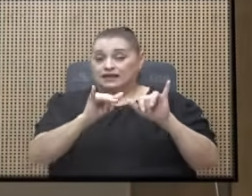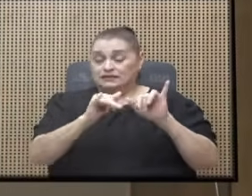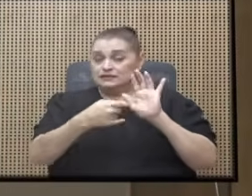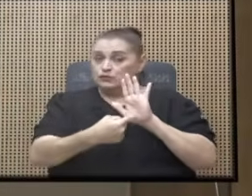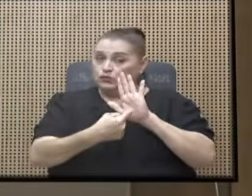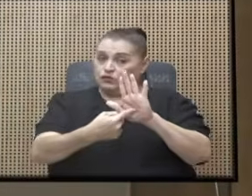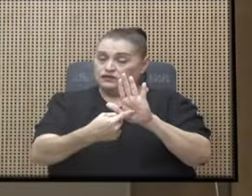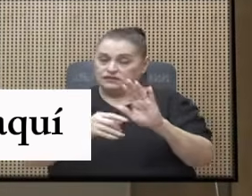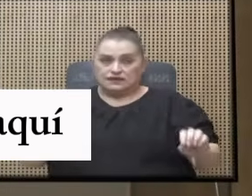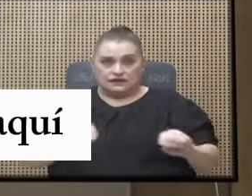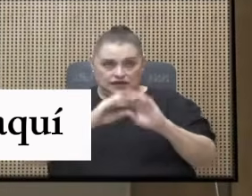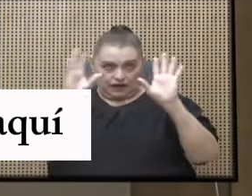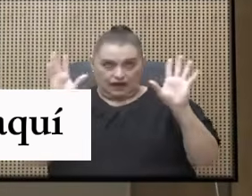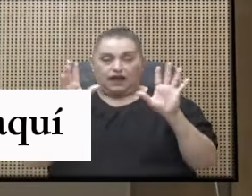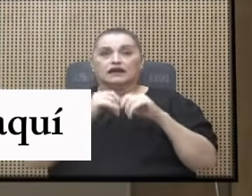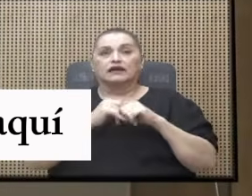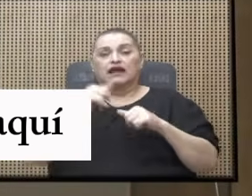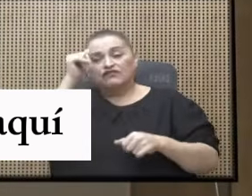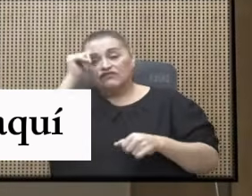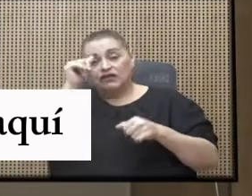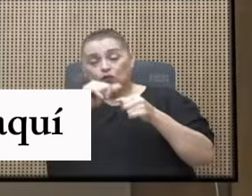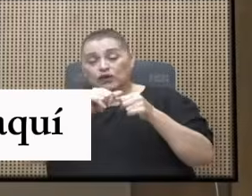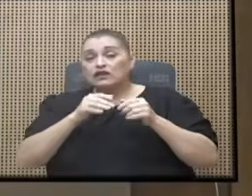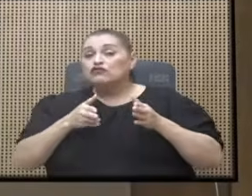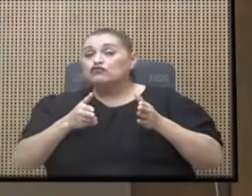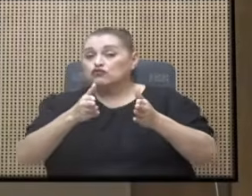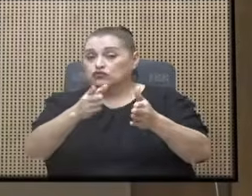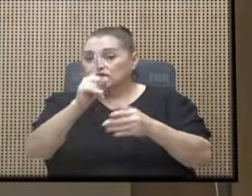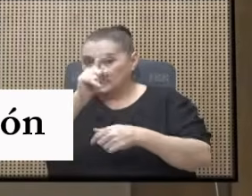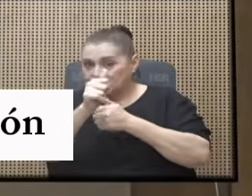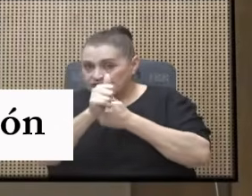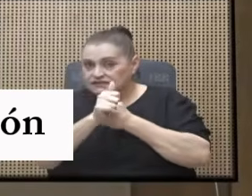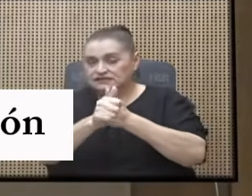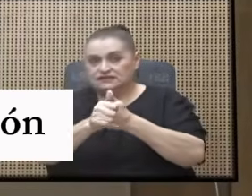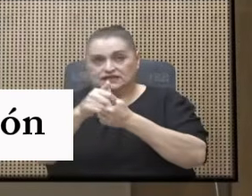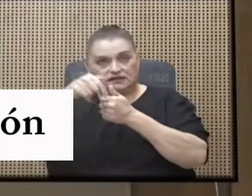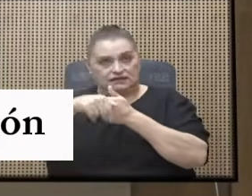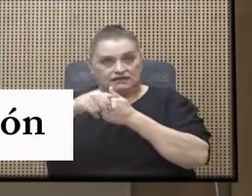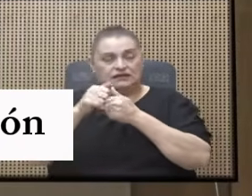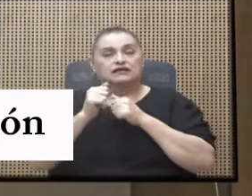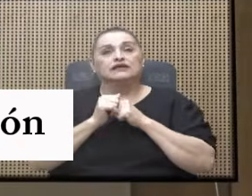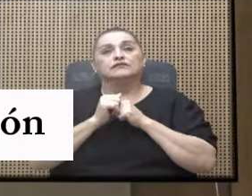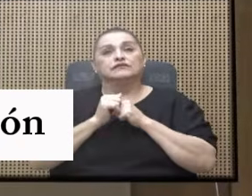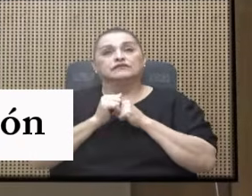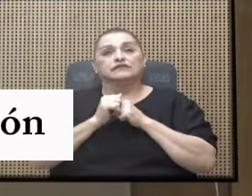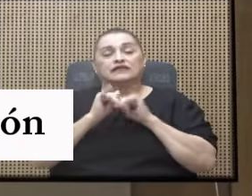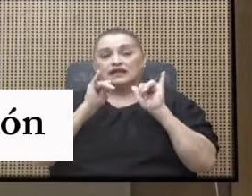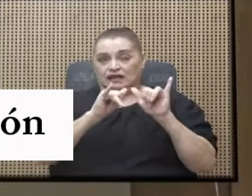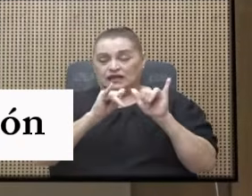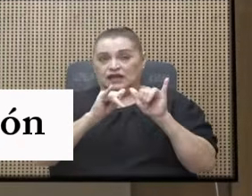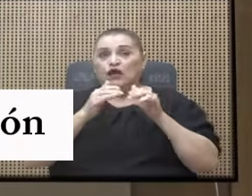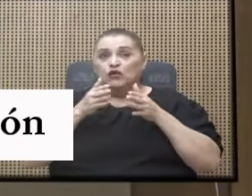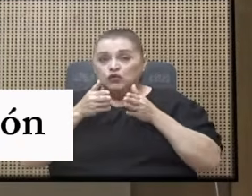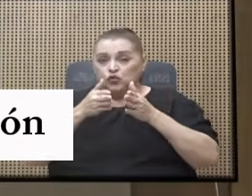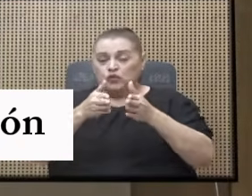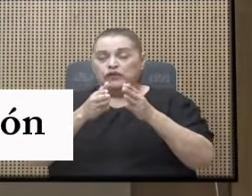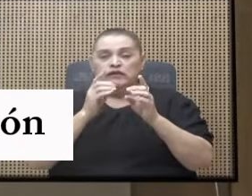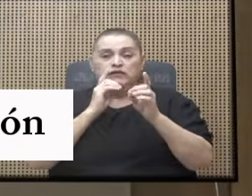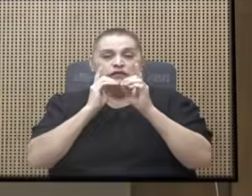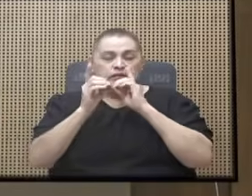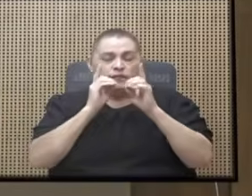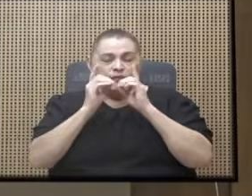clara de cuál es la ruta que tenemos que seguir aquí. Y es una ruta de diálogo,